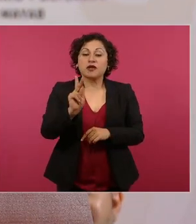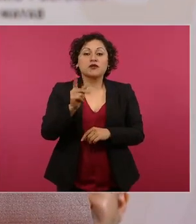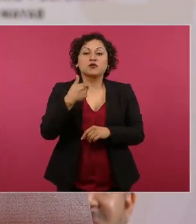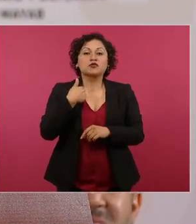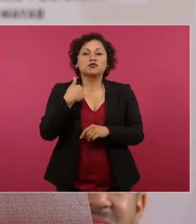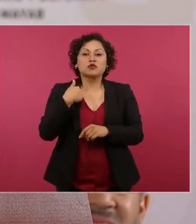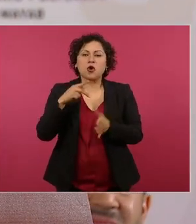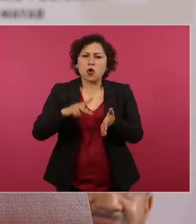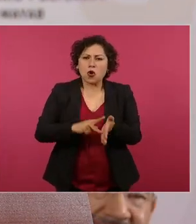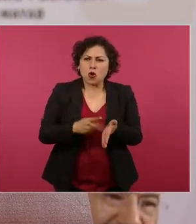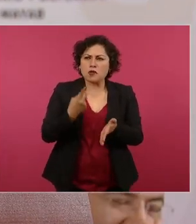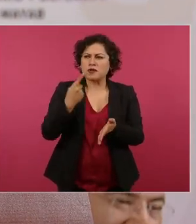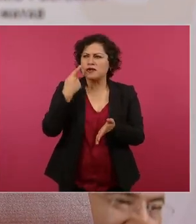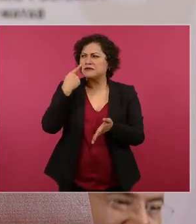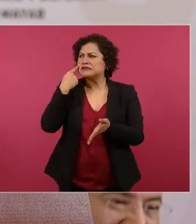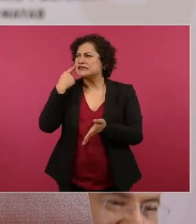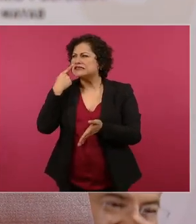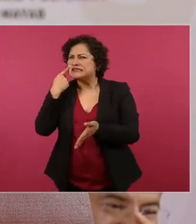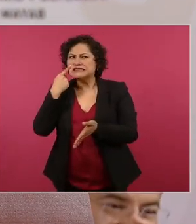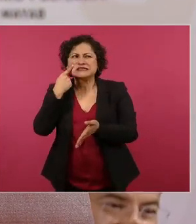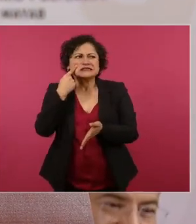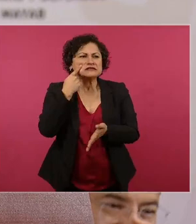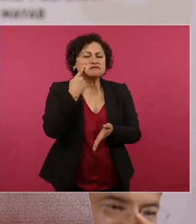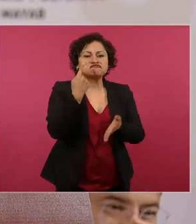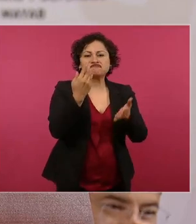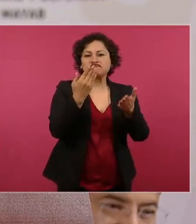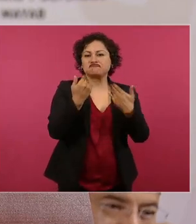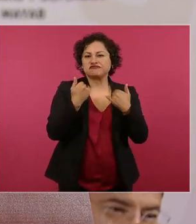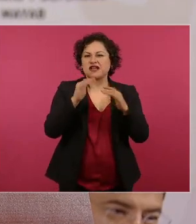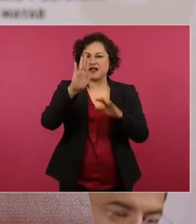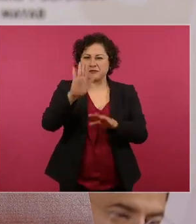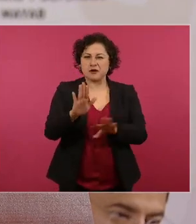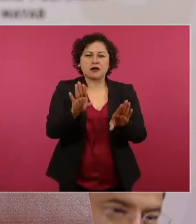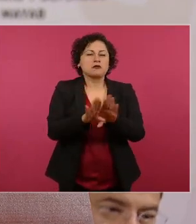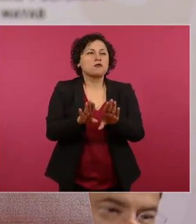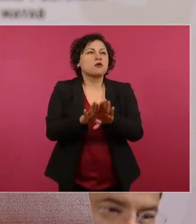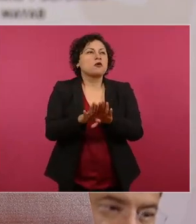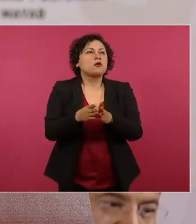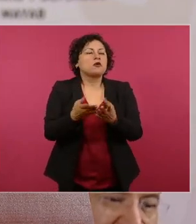como que en aquel tiempo, ¿no?